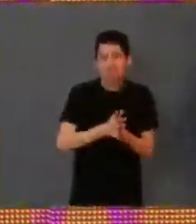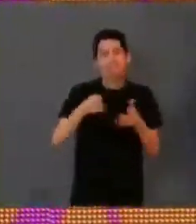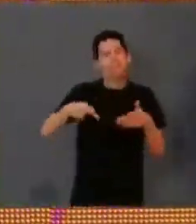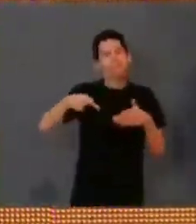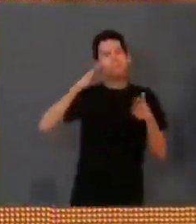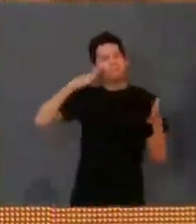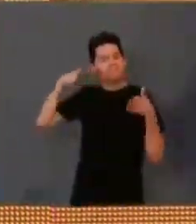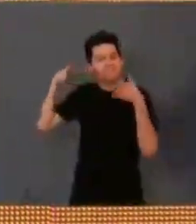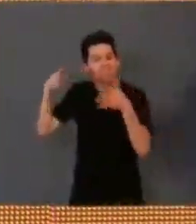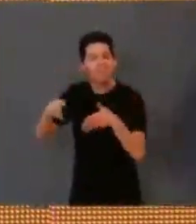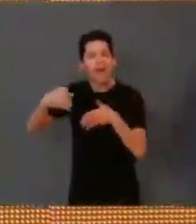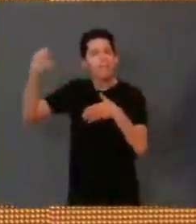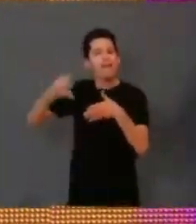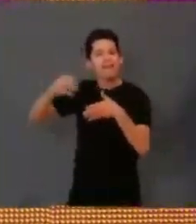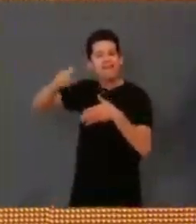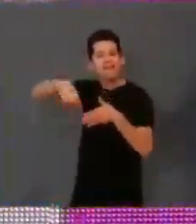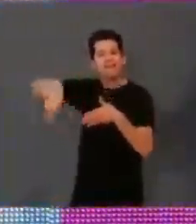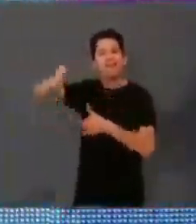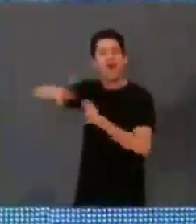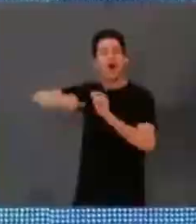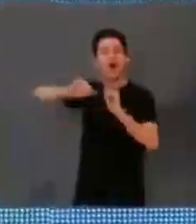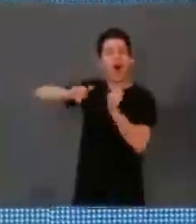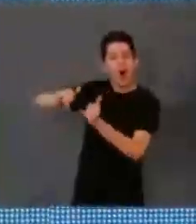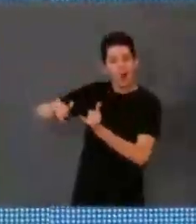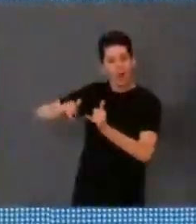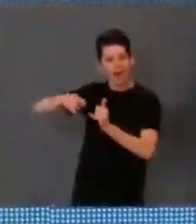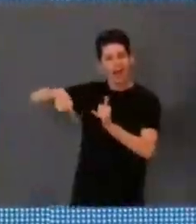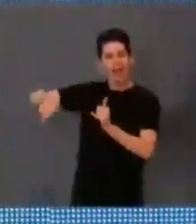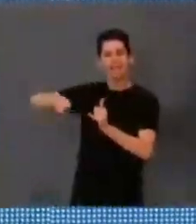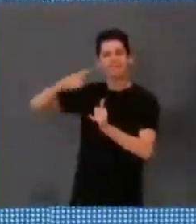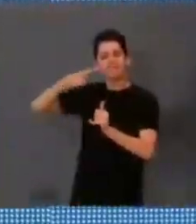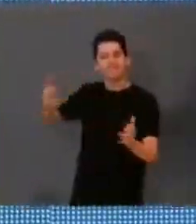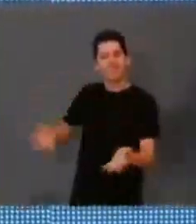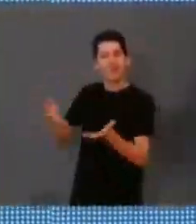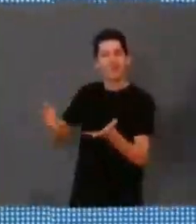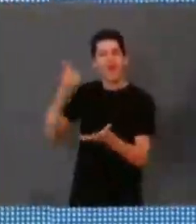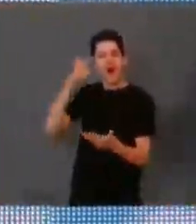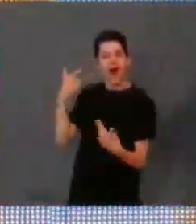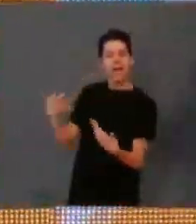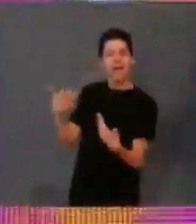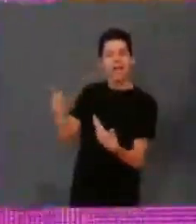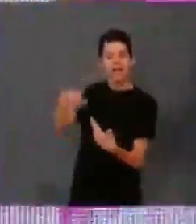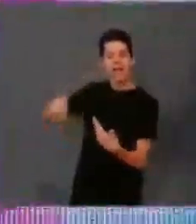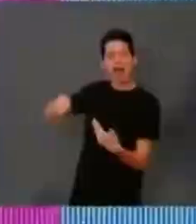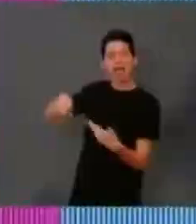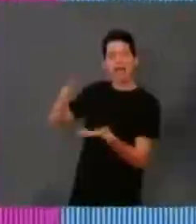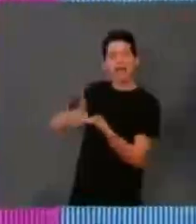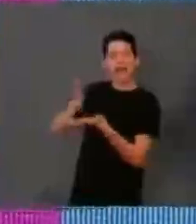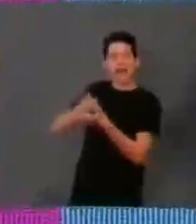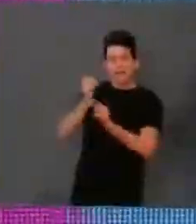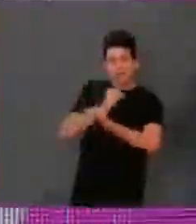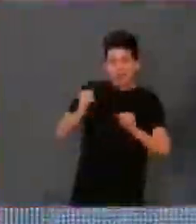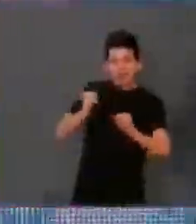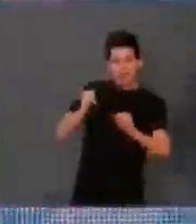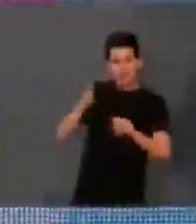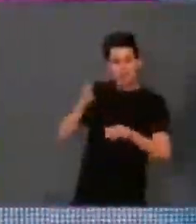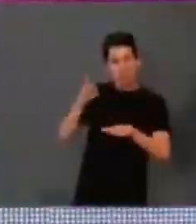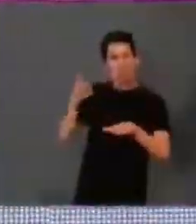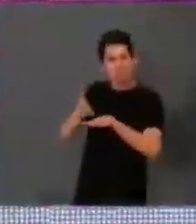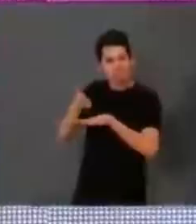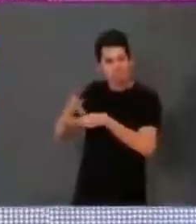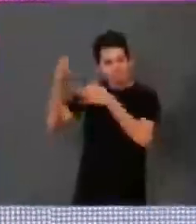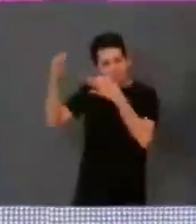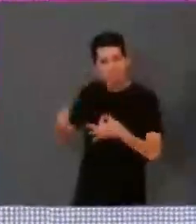foco en las adolescencias y juventudes promoviendo sus capacidades y oportunidades para garantizar su derecho a la información toma de decisiones